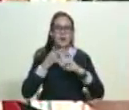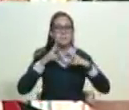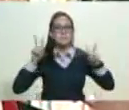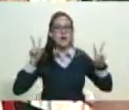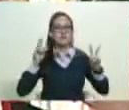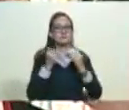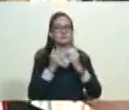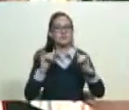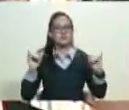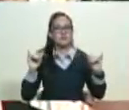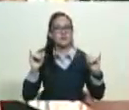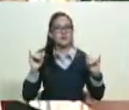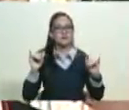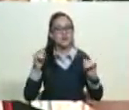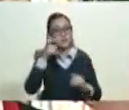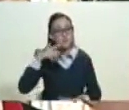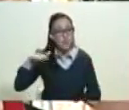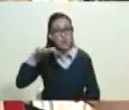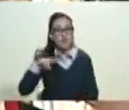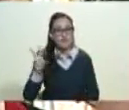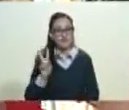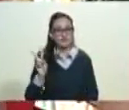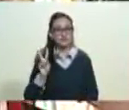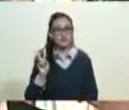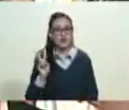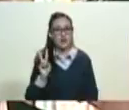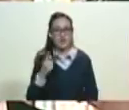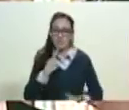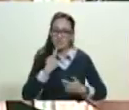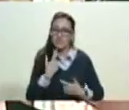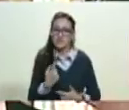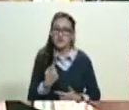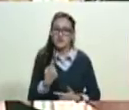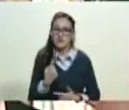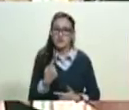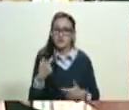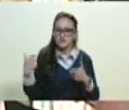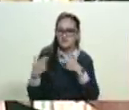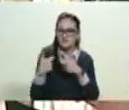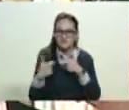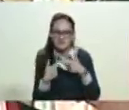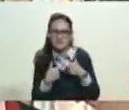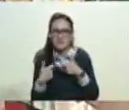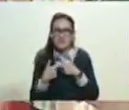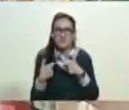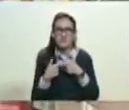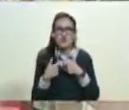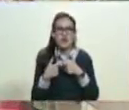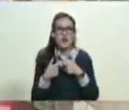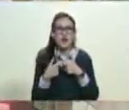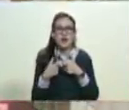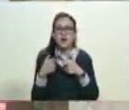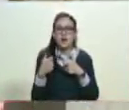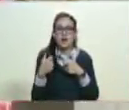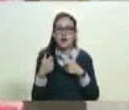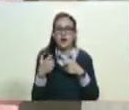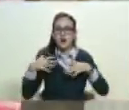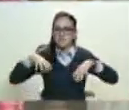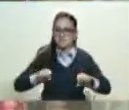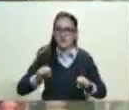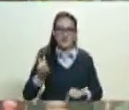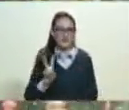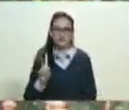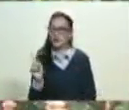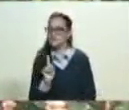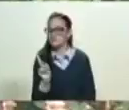nacional. El pueblo de Venezuela también dijo: el conflicto violento no se va a imponer en Venezuela